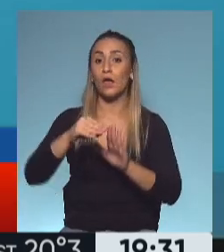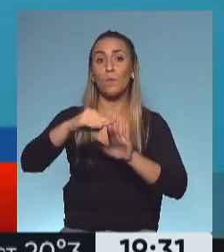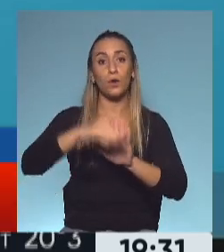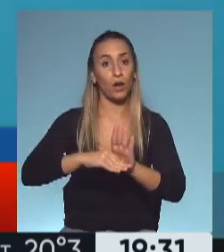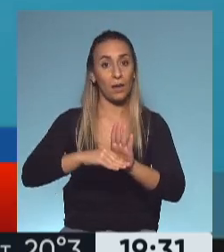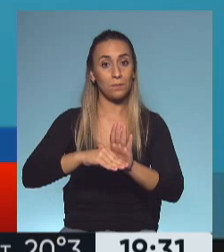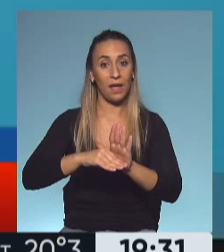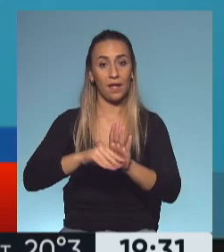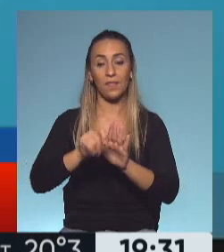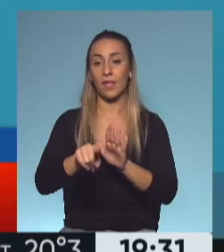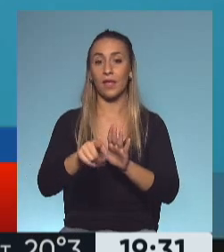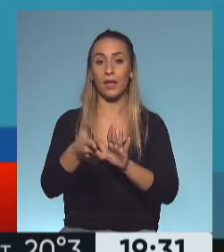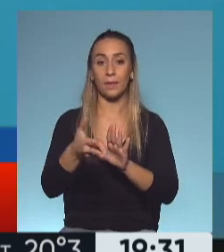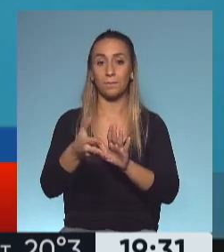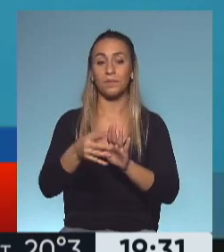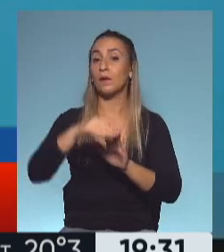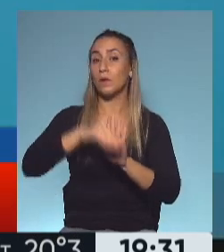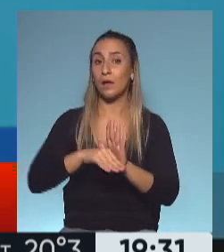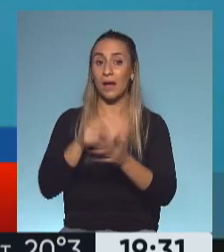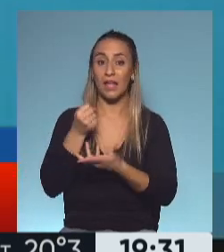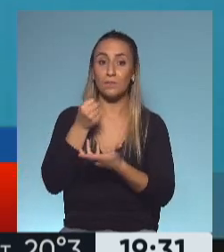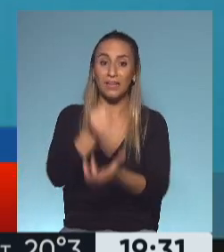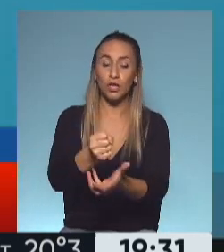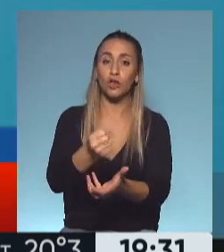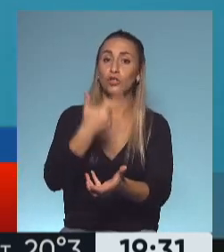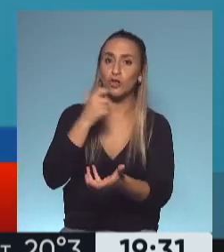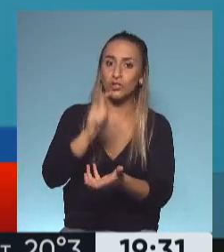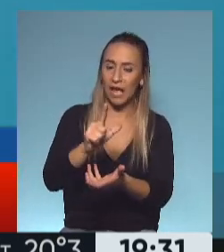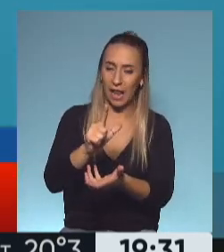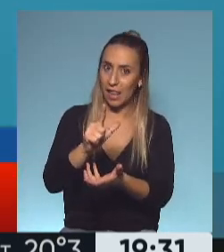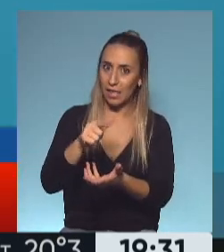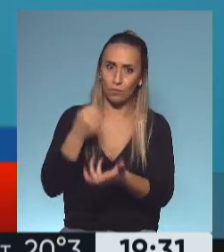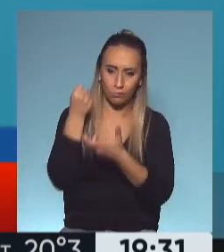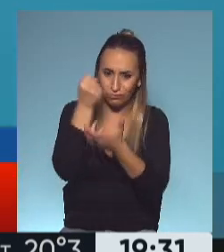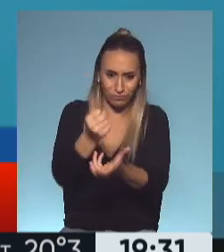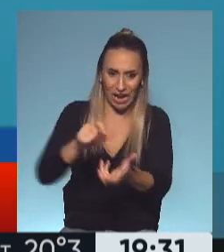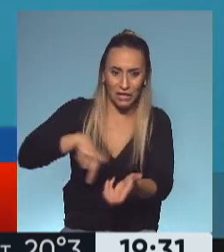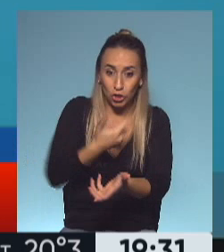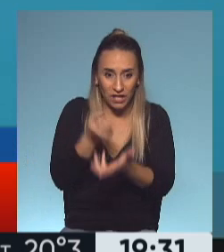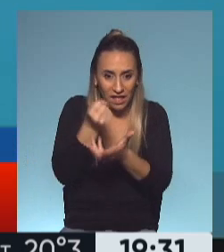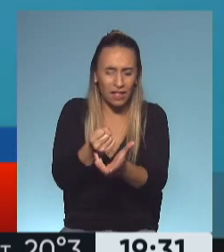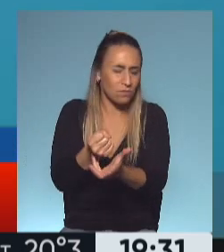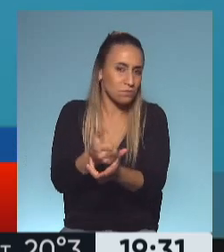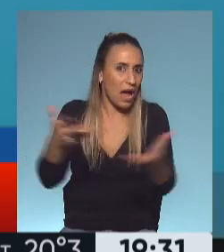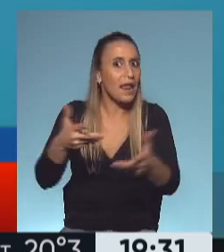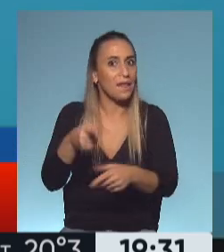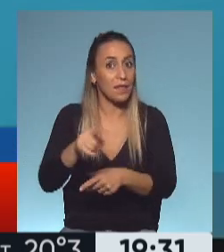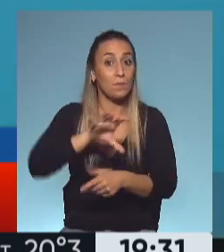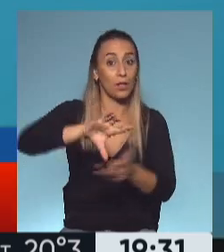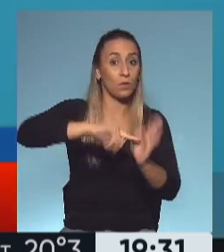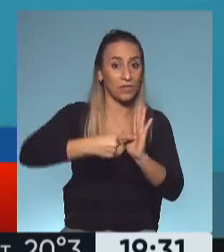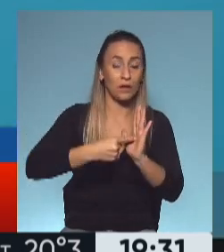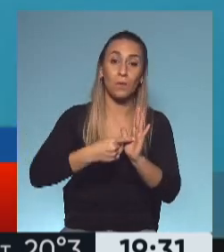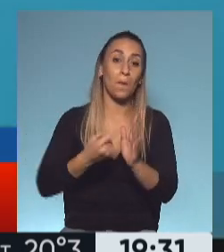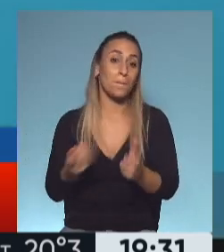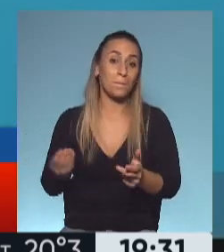programa de inversión social más grande que hay hoy en la provincia de Buenos Aires, porque todo esto se viene a adicionar